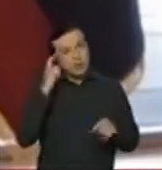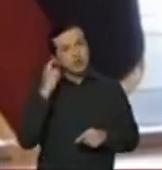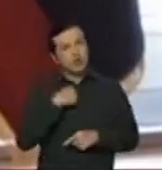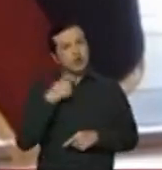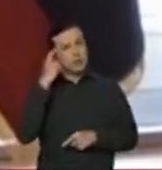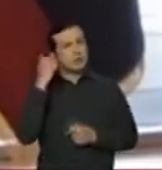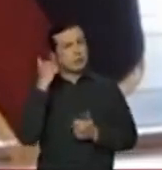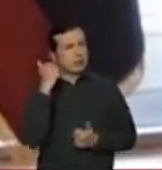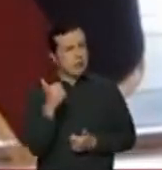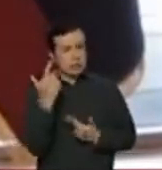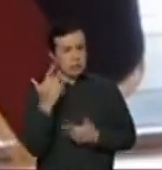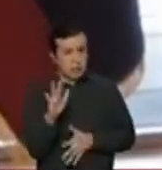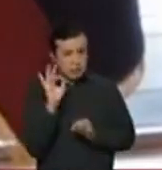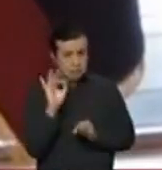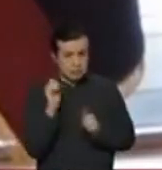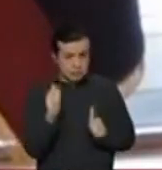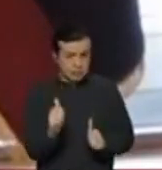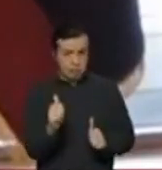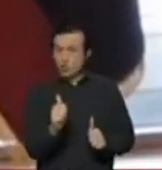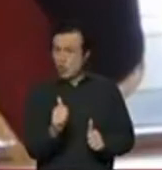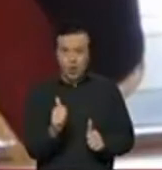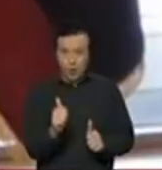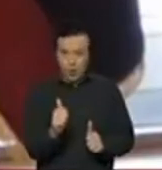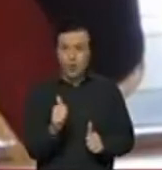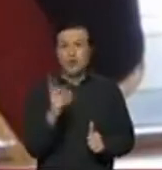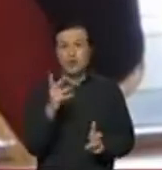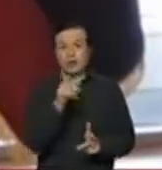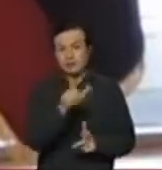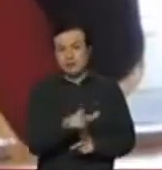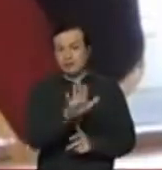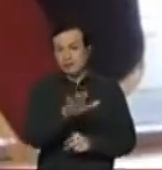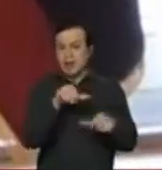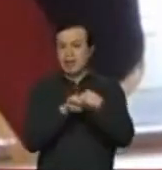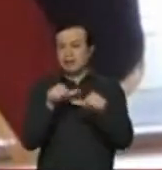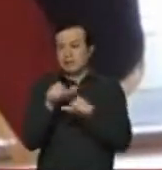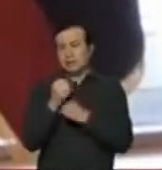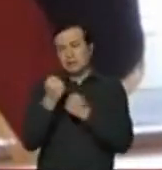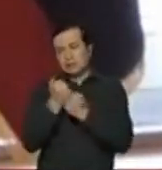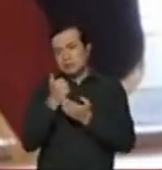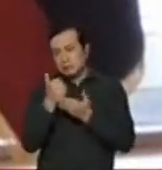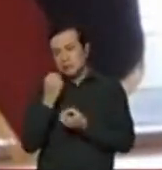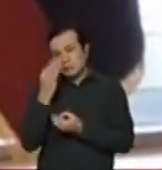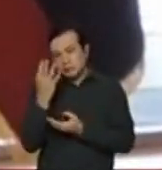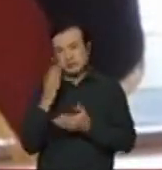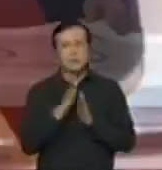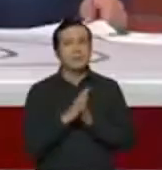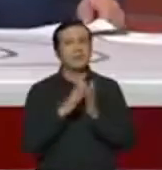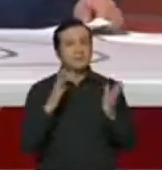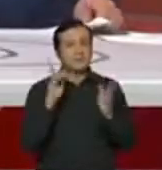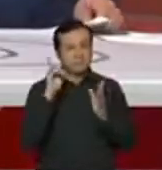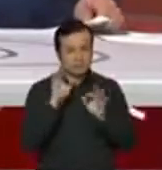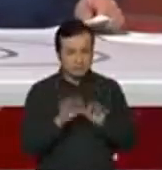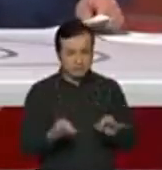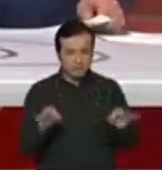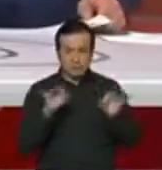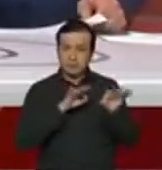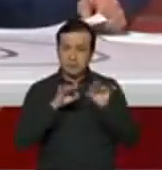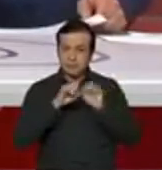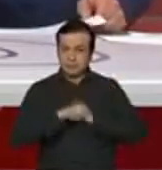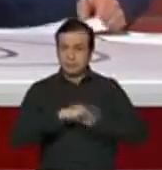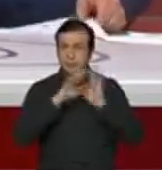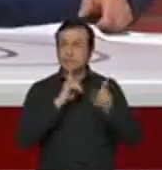es lo mejor termina siendo lo mejor para el afiliado. Y esa es la parte que estamos tratando de mejorar. De acuerdo, economista, es importante también aclarar